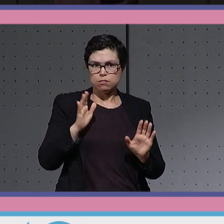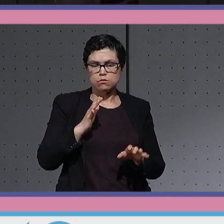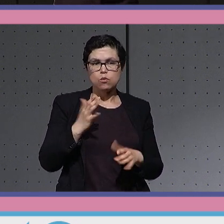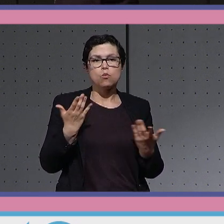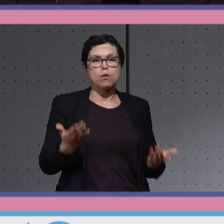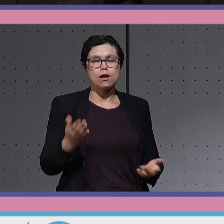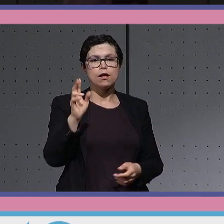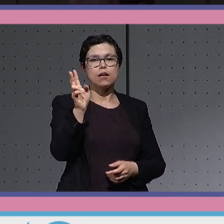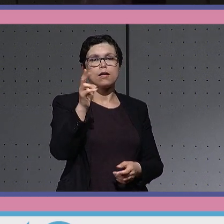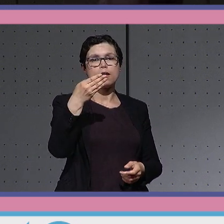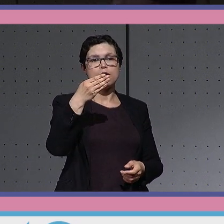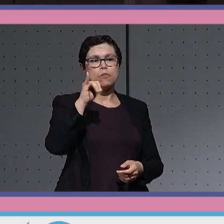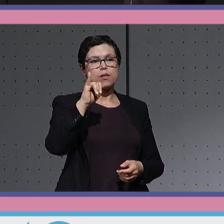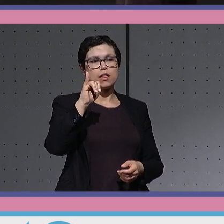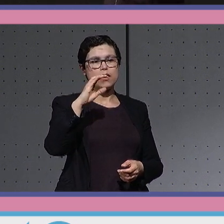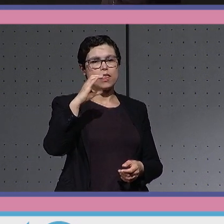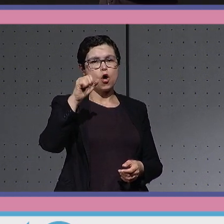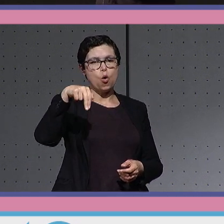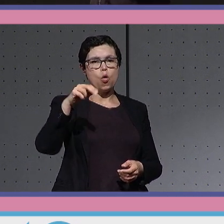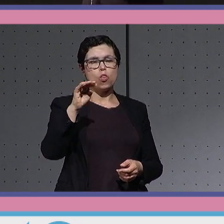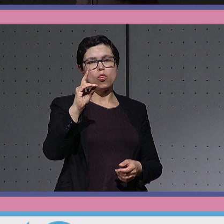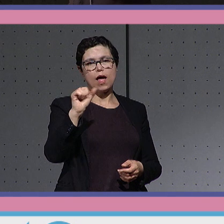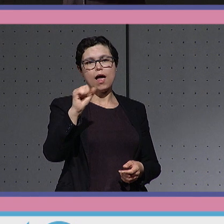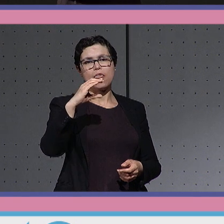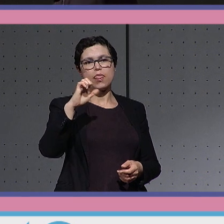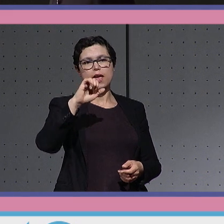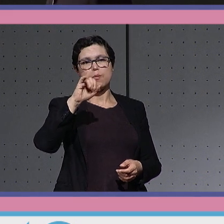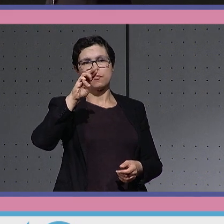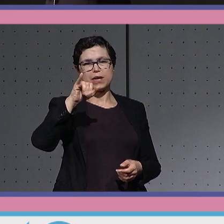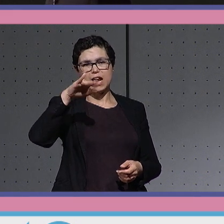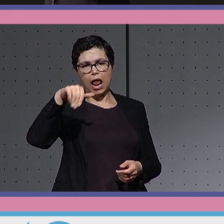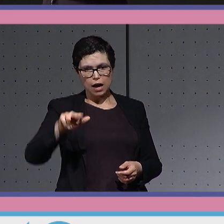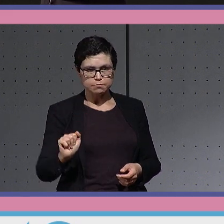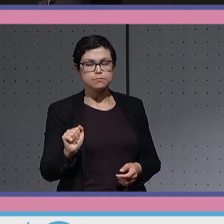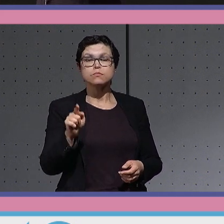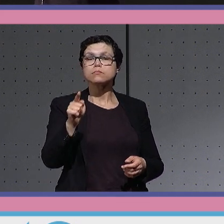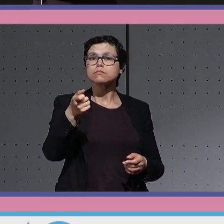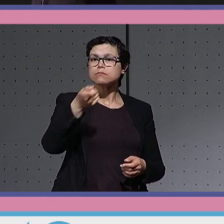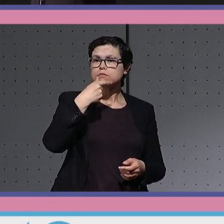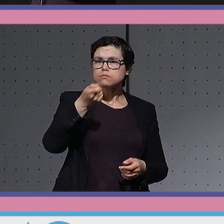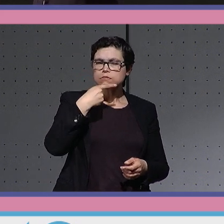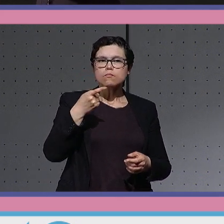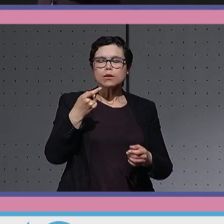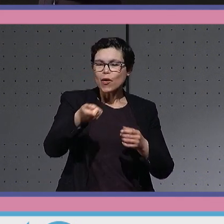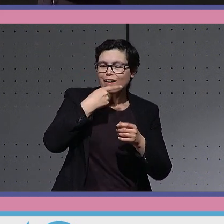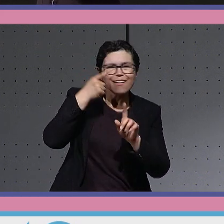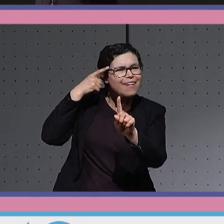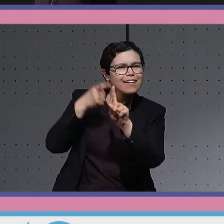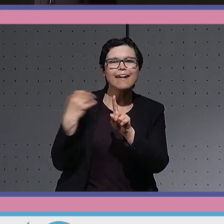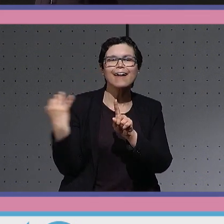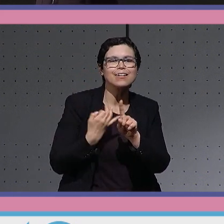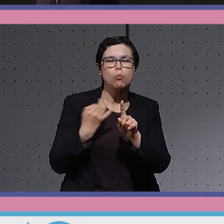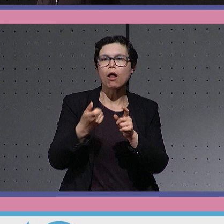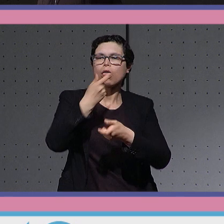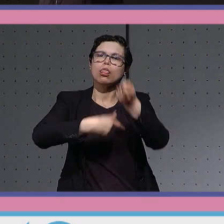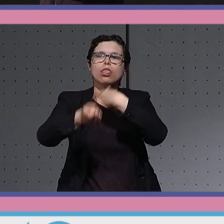las benzodiazepinas. Es difícil dejar de usarlas y por eso es importante cuando se utilizan hacerlo bien y saber para qué se está haciendo, porque luego si no pueden